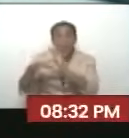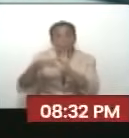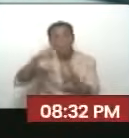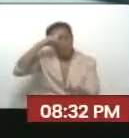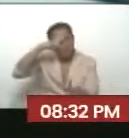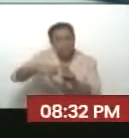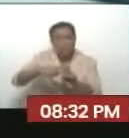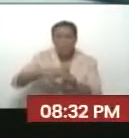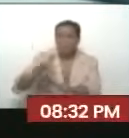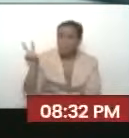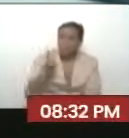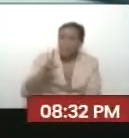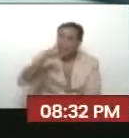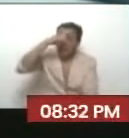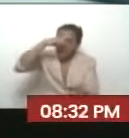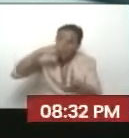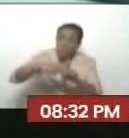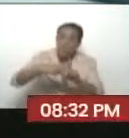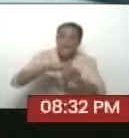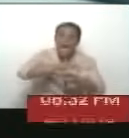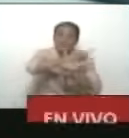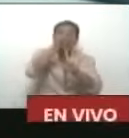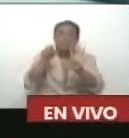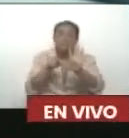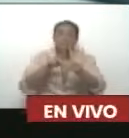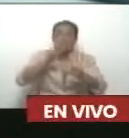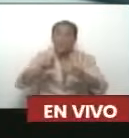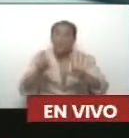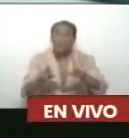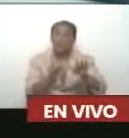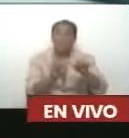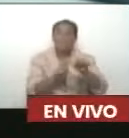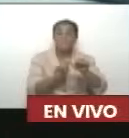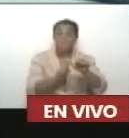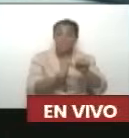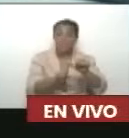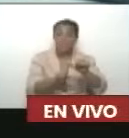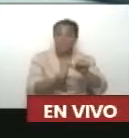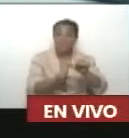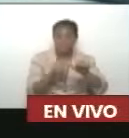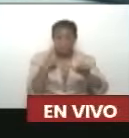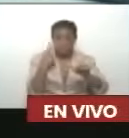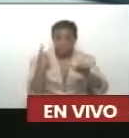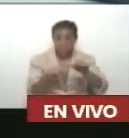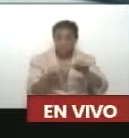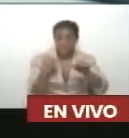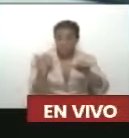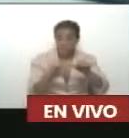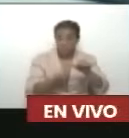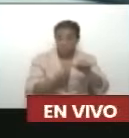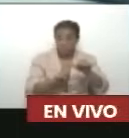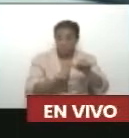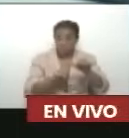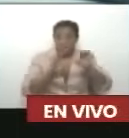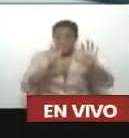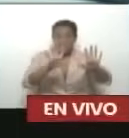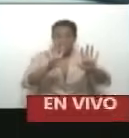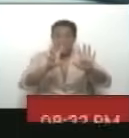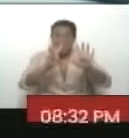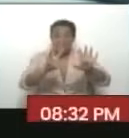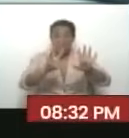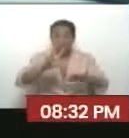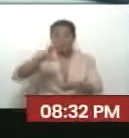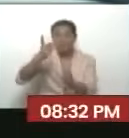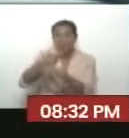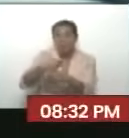afirmativo venezolano en relación a 5 consensos vitales. El primero, ahí lo tienen. 18 de agosto lancé los